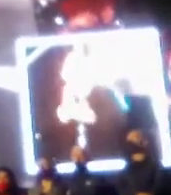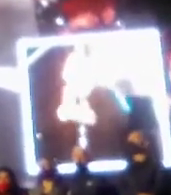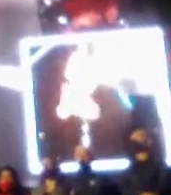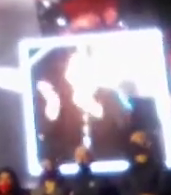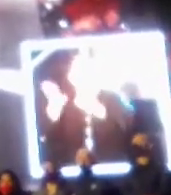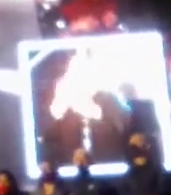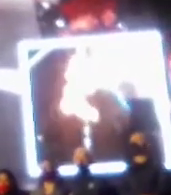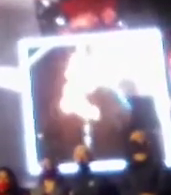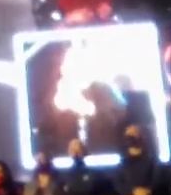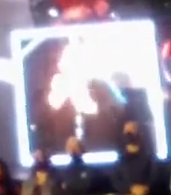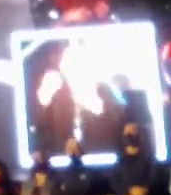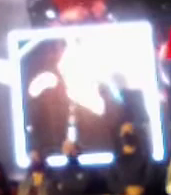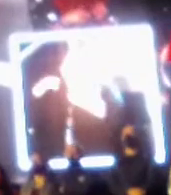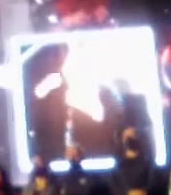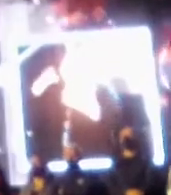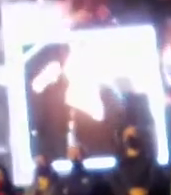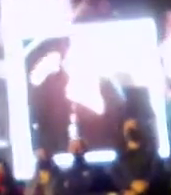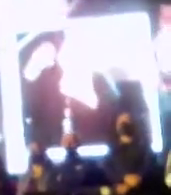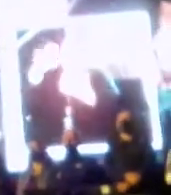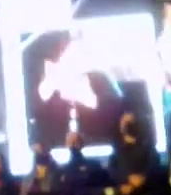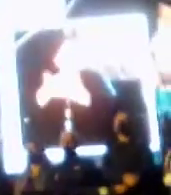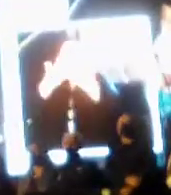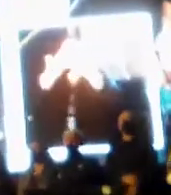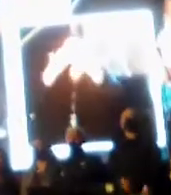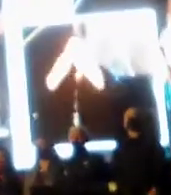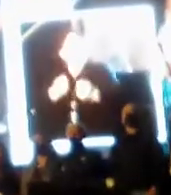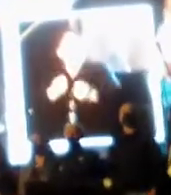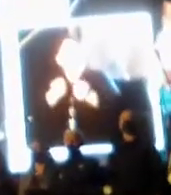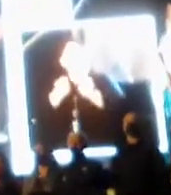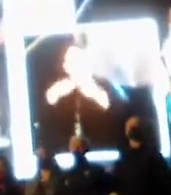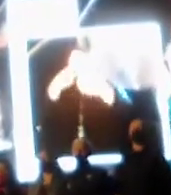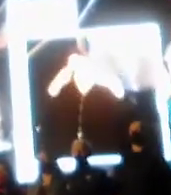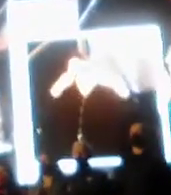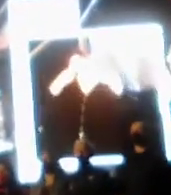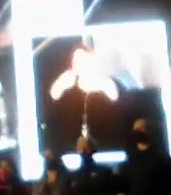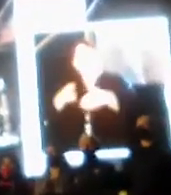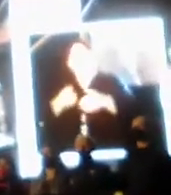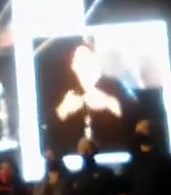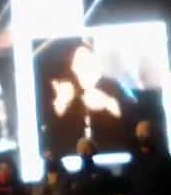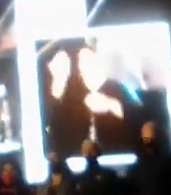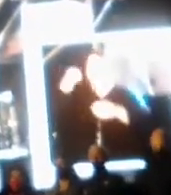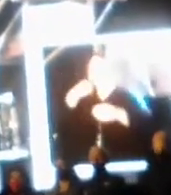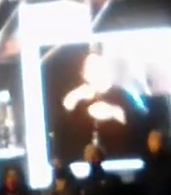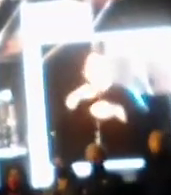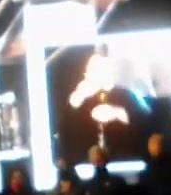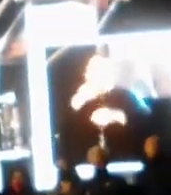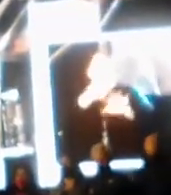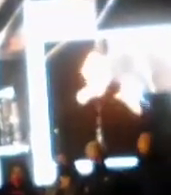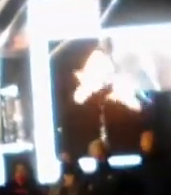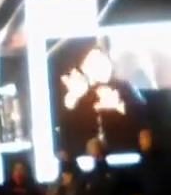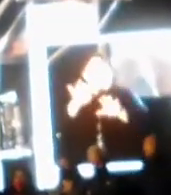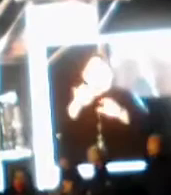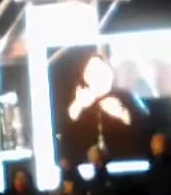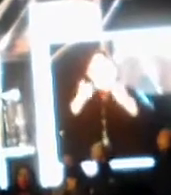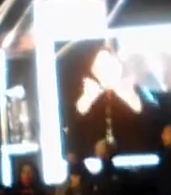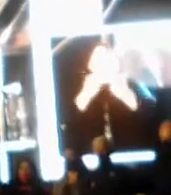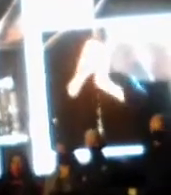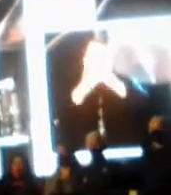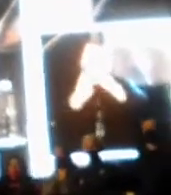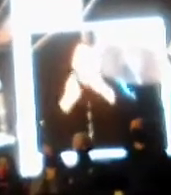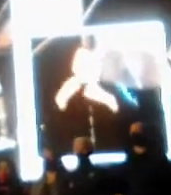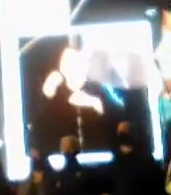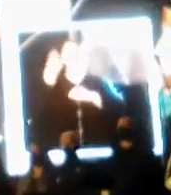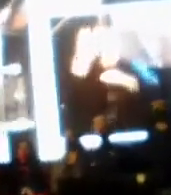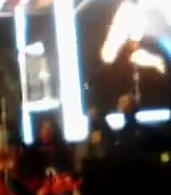conquistas obreras desde hace mucho tiempo, en defensa de las cuales convergieron, ya en las primeras décadas del siglo XX, insignes dirigentes